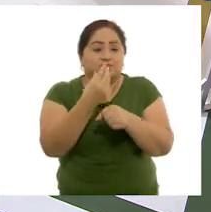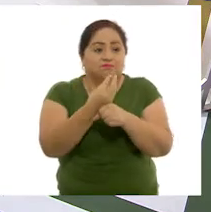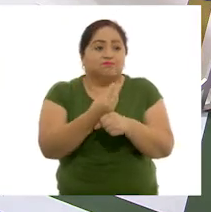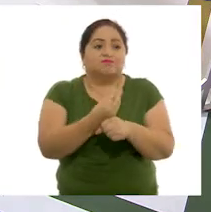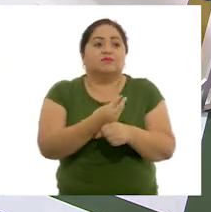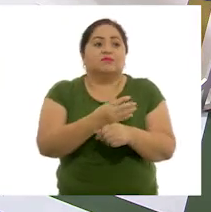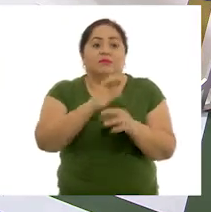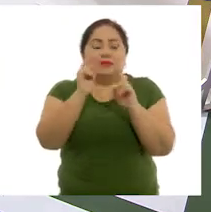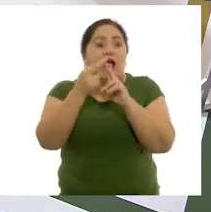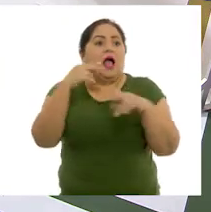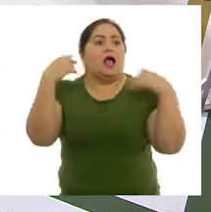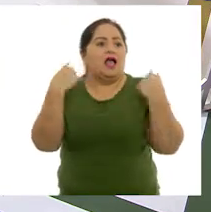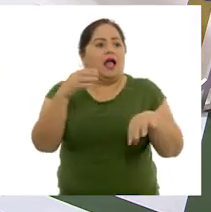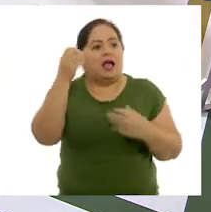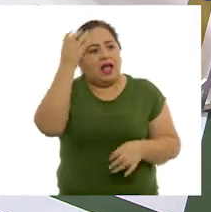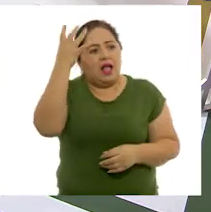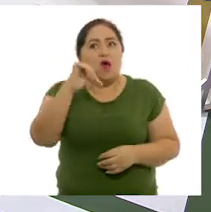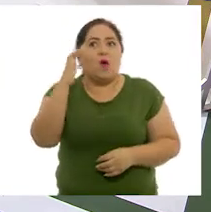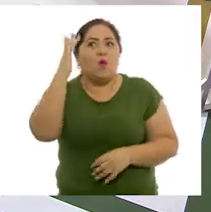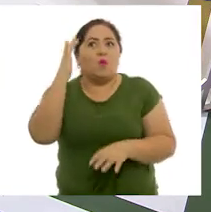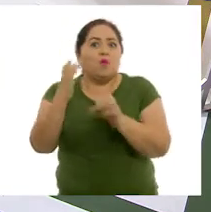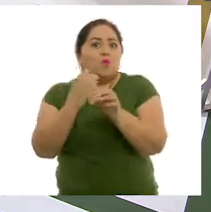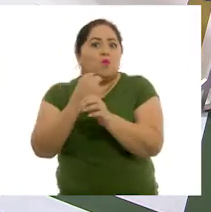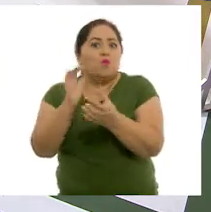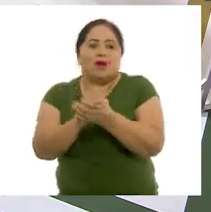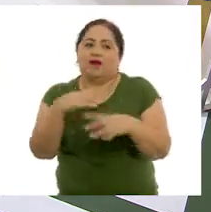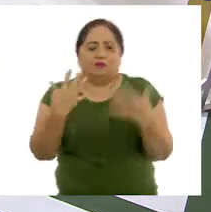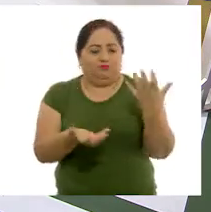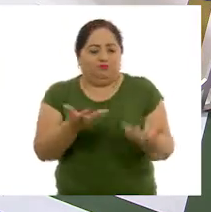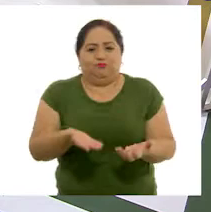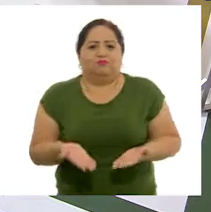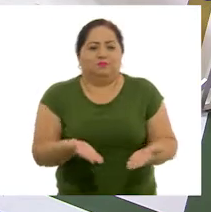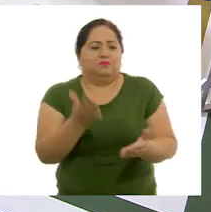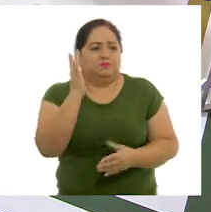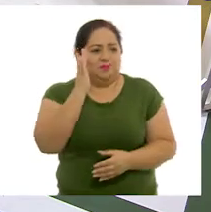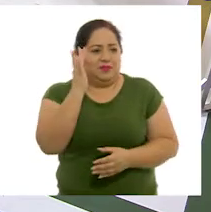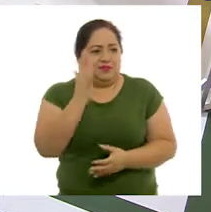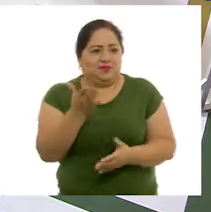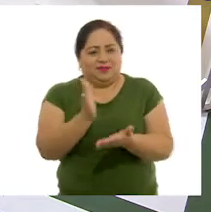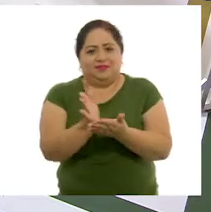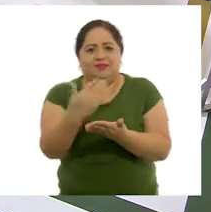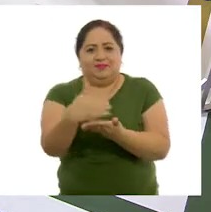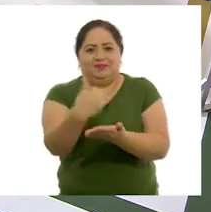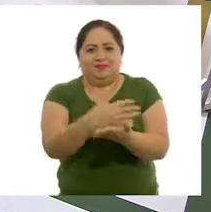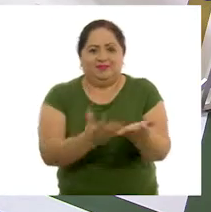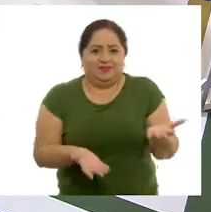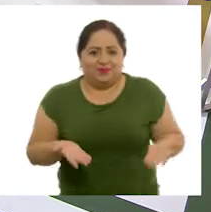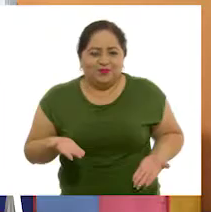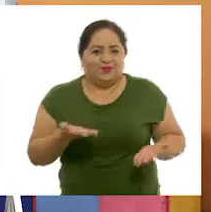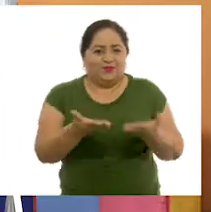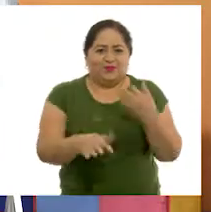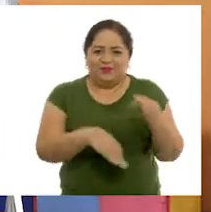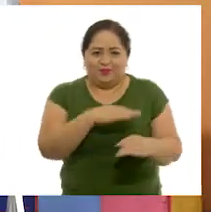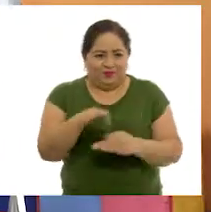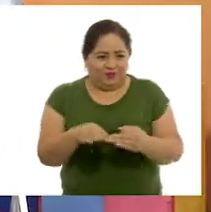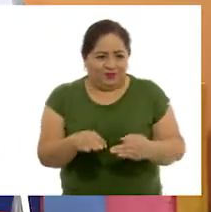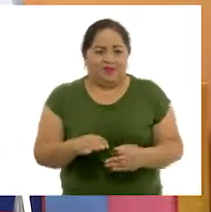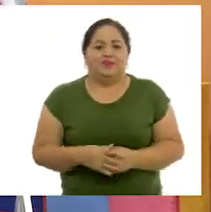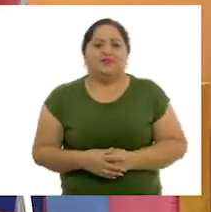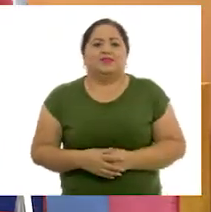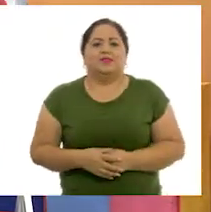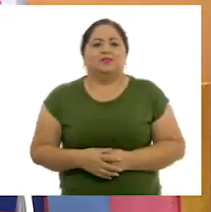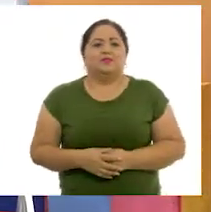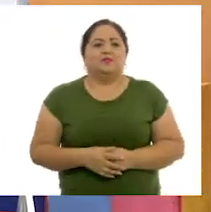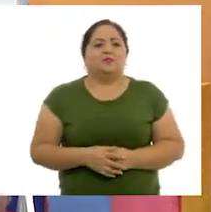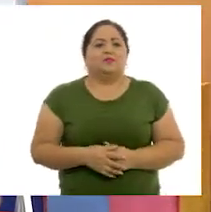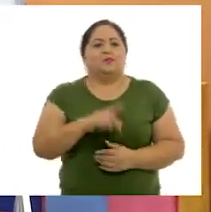arregló la luz dice, ay, que mañana es el cumpleaños de mi esposa, le voy a hacer un pastel. Muy bien. Llega y le hace su pastel, mezcla los ingredientes y lo mete al horno.